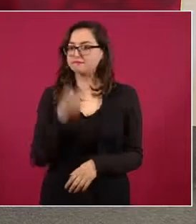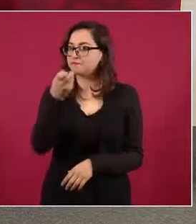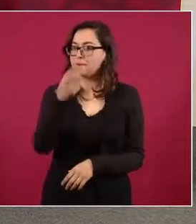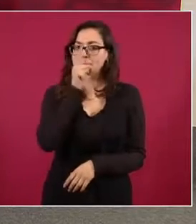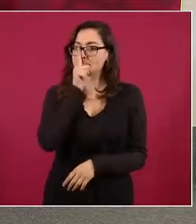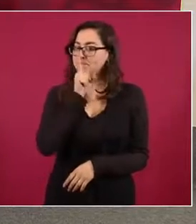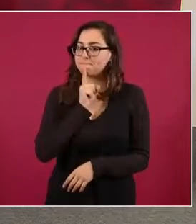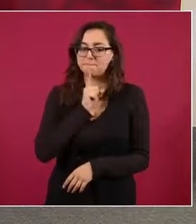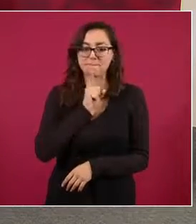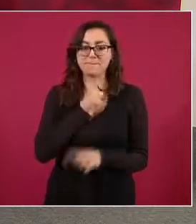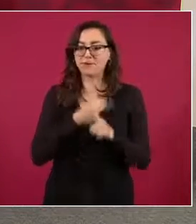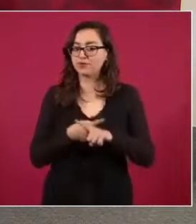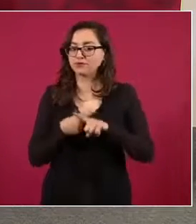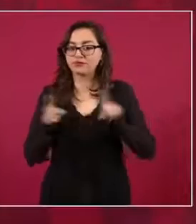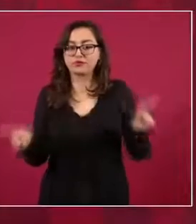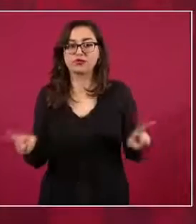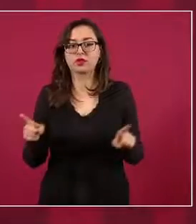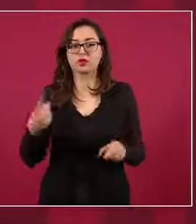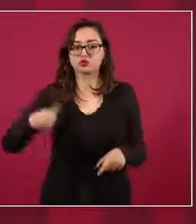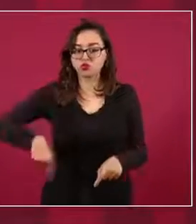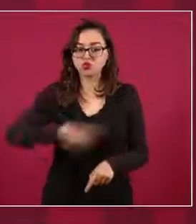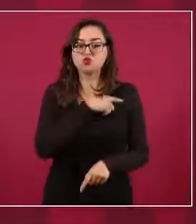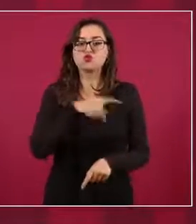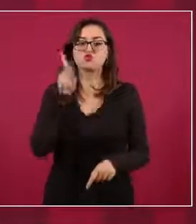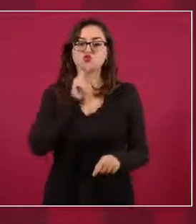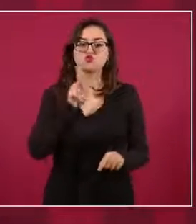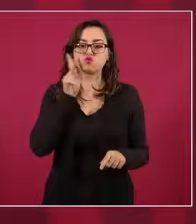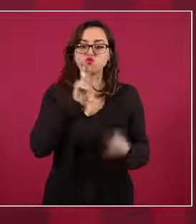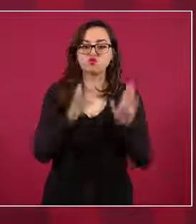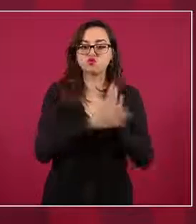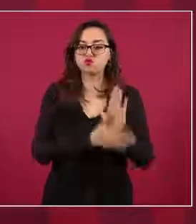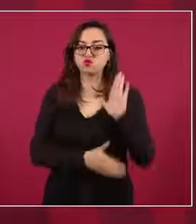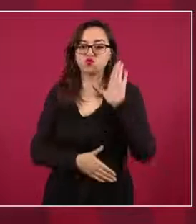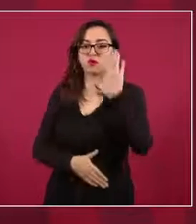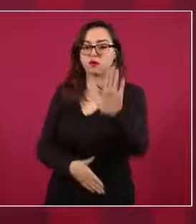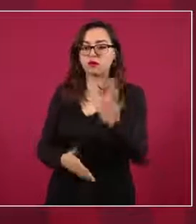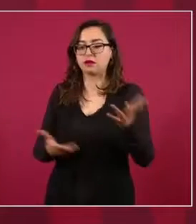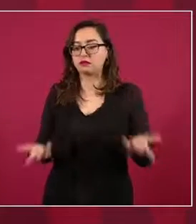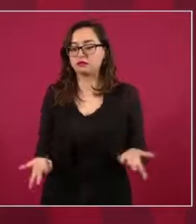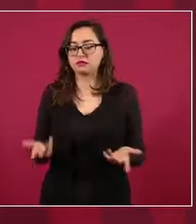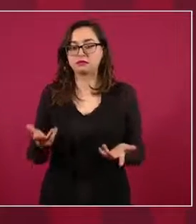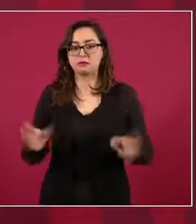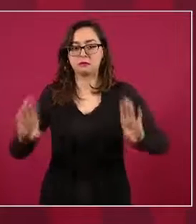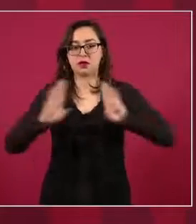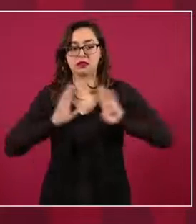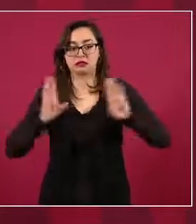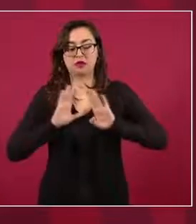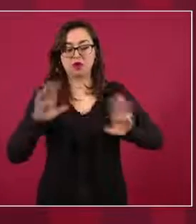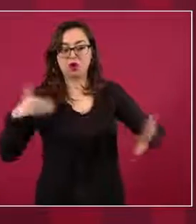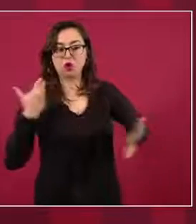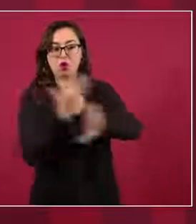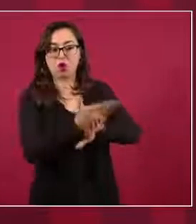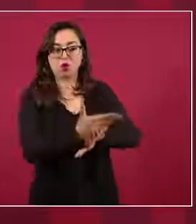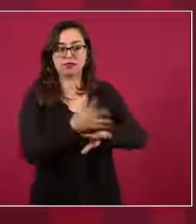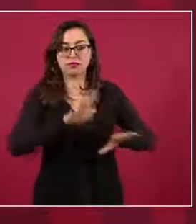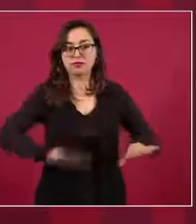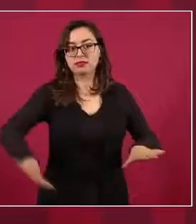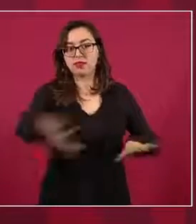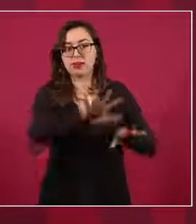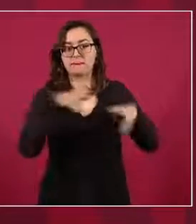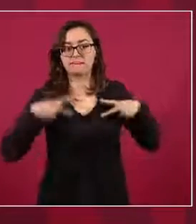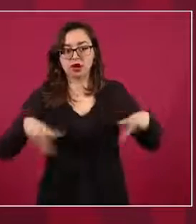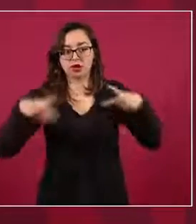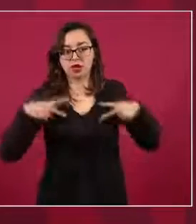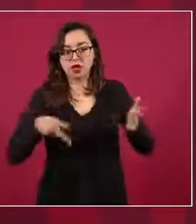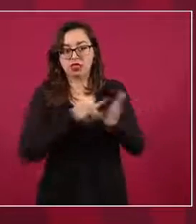Y vamos a seguir probando de que no se violan derechos humanos y que se cuida